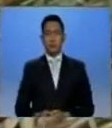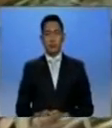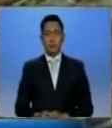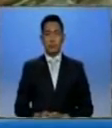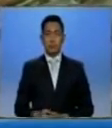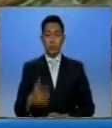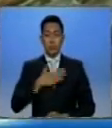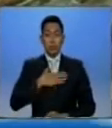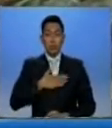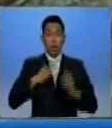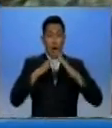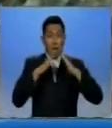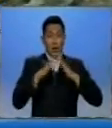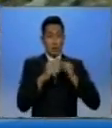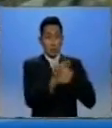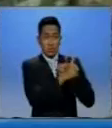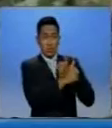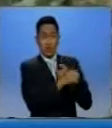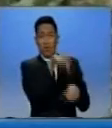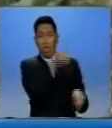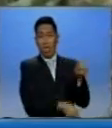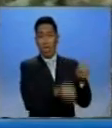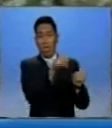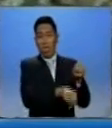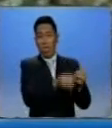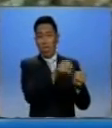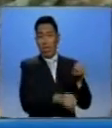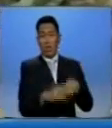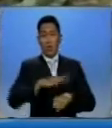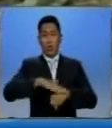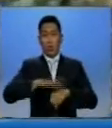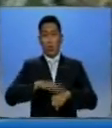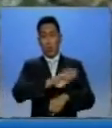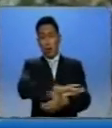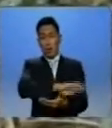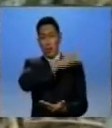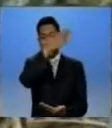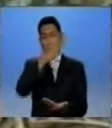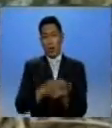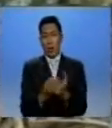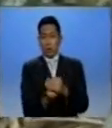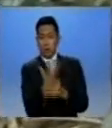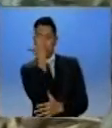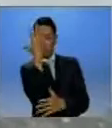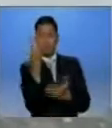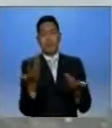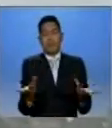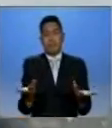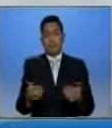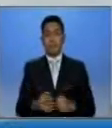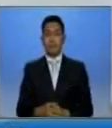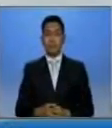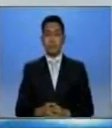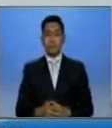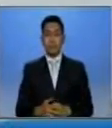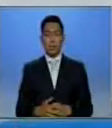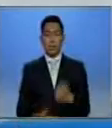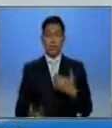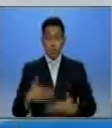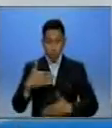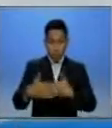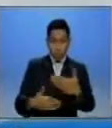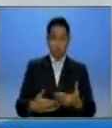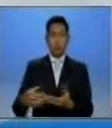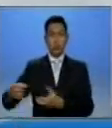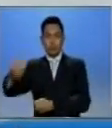bastante destruido por la caída de ceniza que ha sido azotada desde la otra semana hace 8 días el proceso para elaborar y